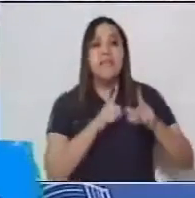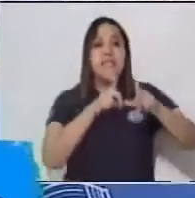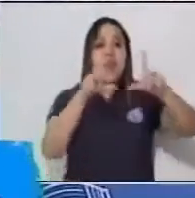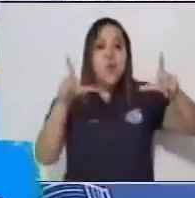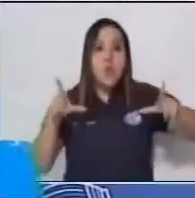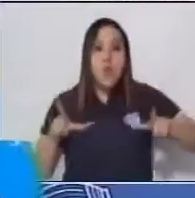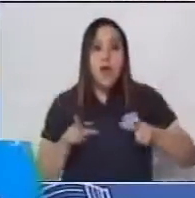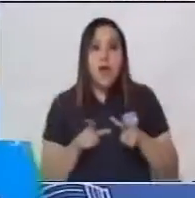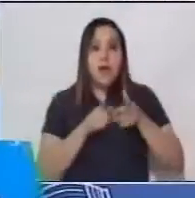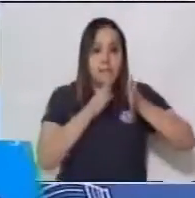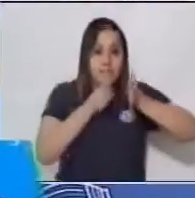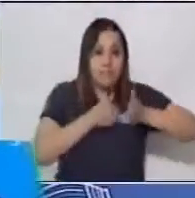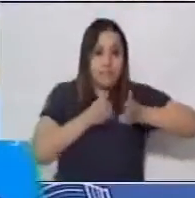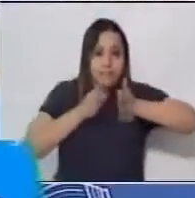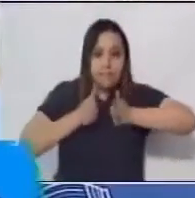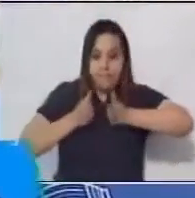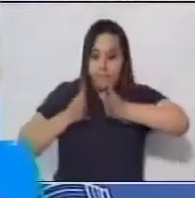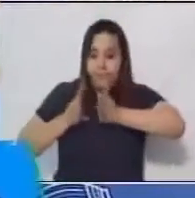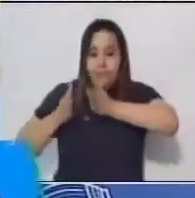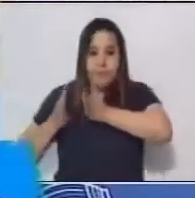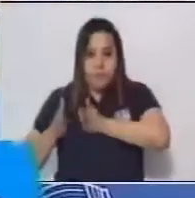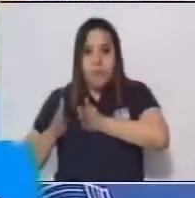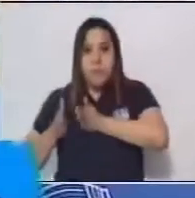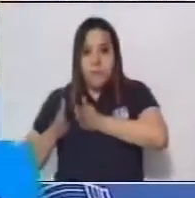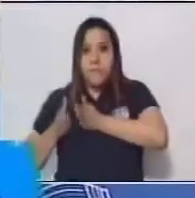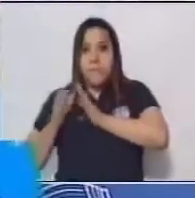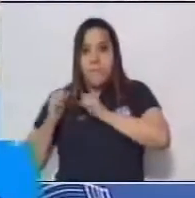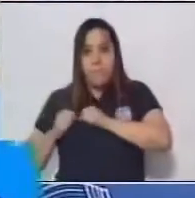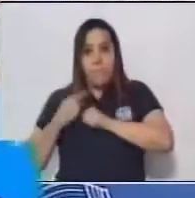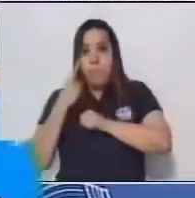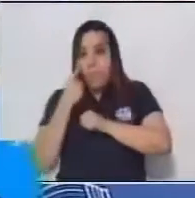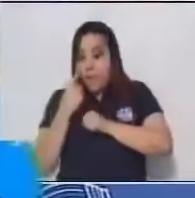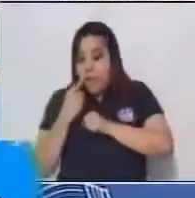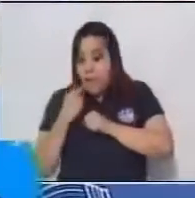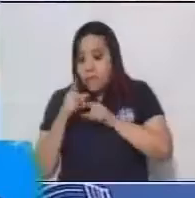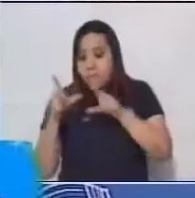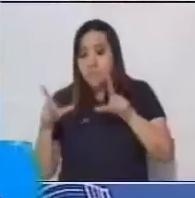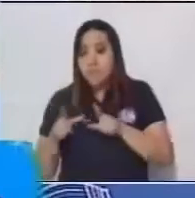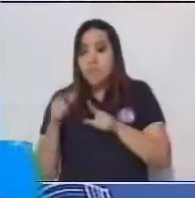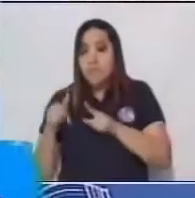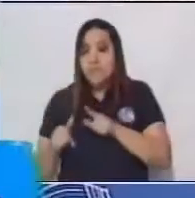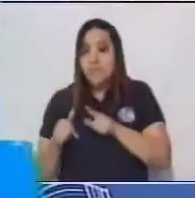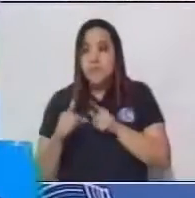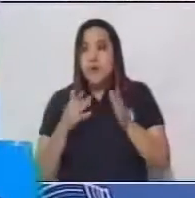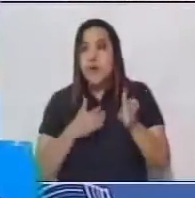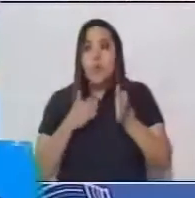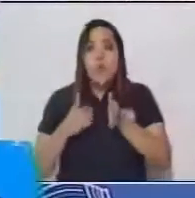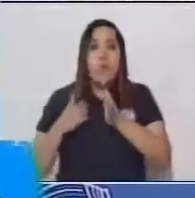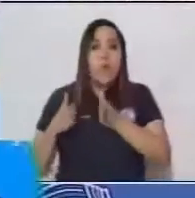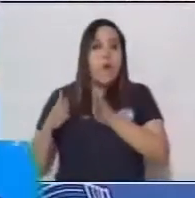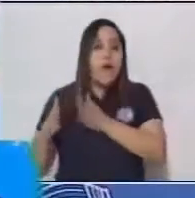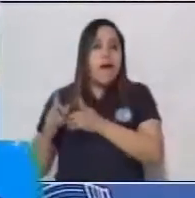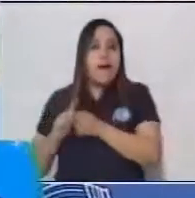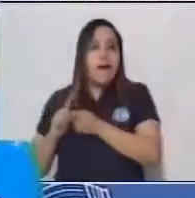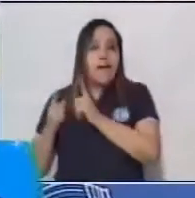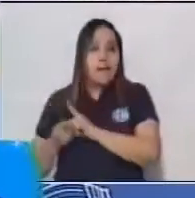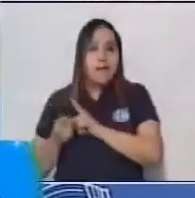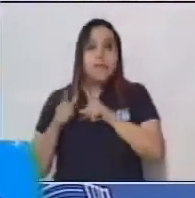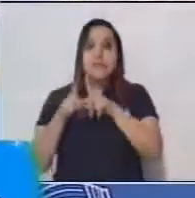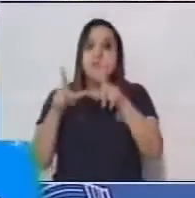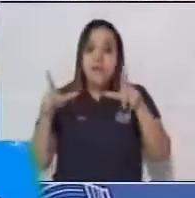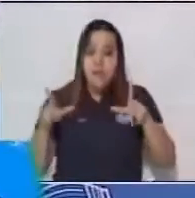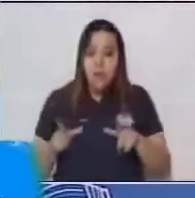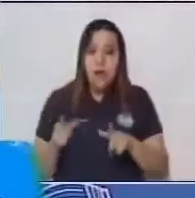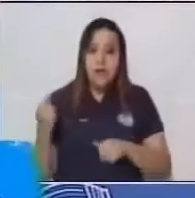posición, ¿sí? No tenemos que observar este número directamente para sustituirlo en la fórmula. Es la posición